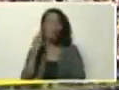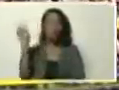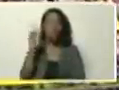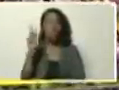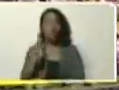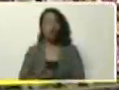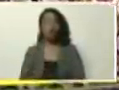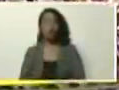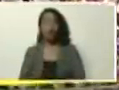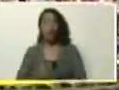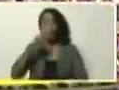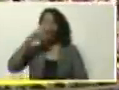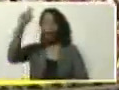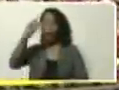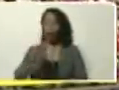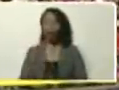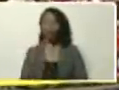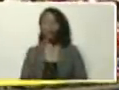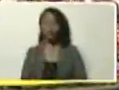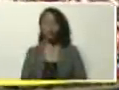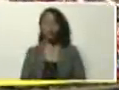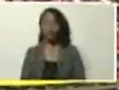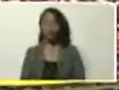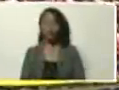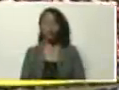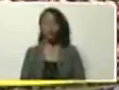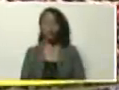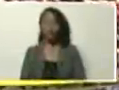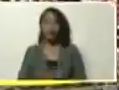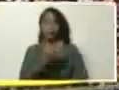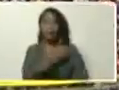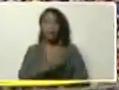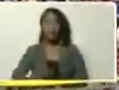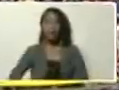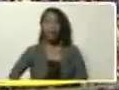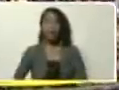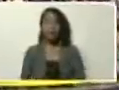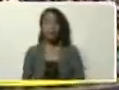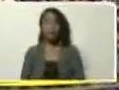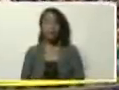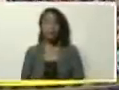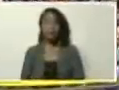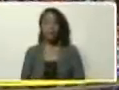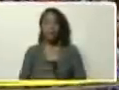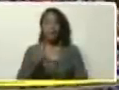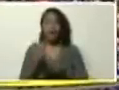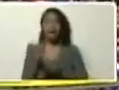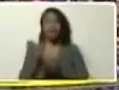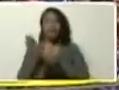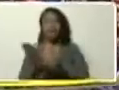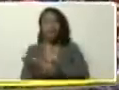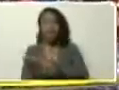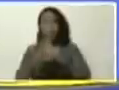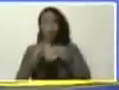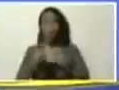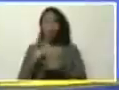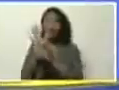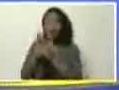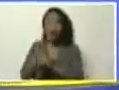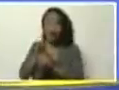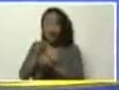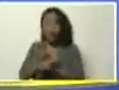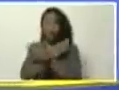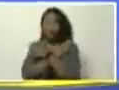Venezuela, Nicolás Maduro Moros. Presidente, reciba todo el afecto, todo el